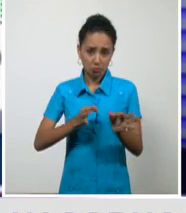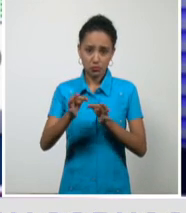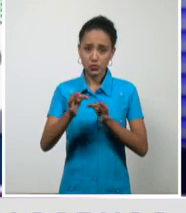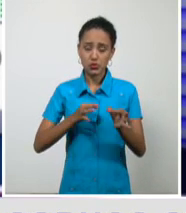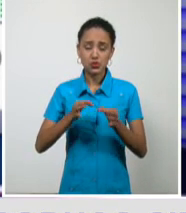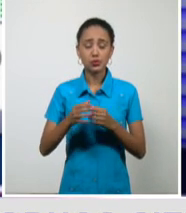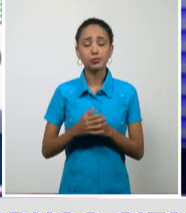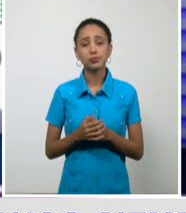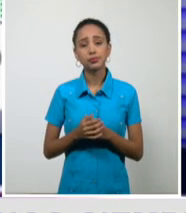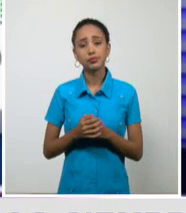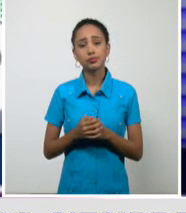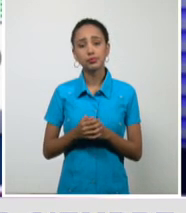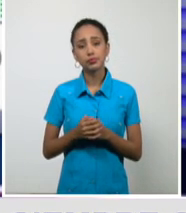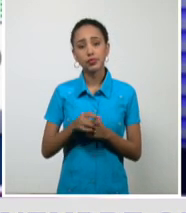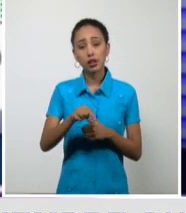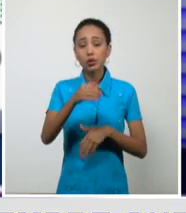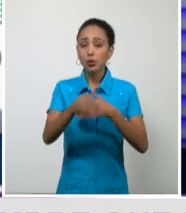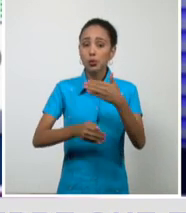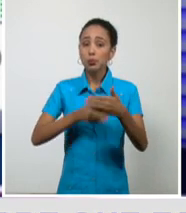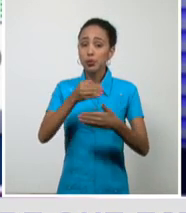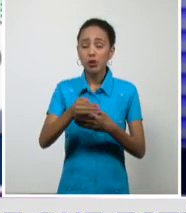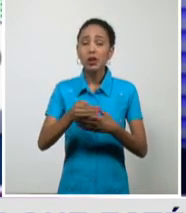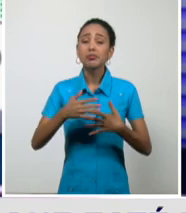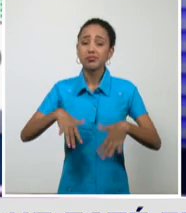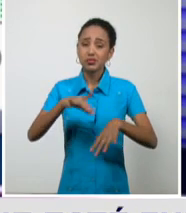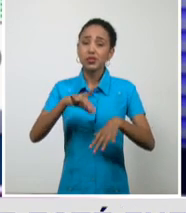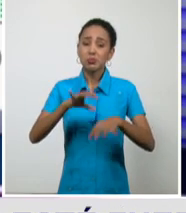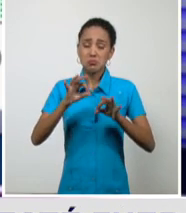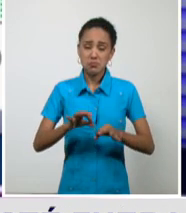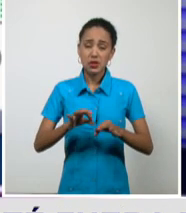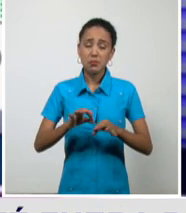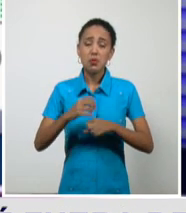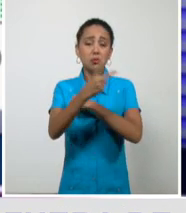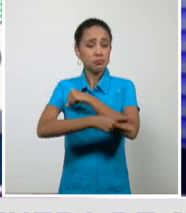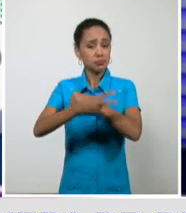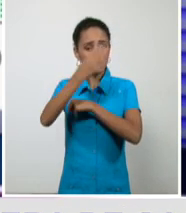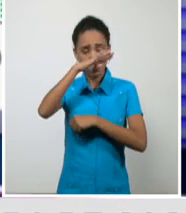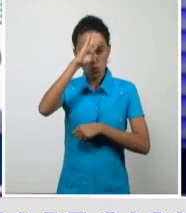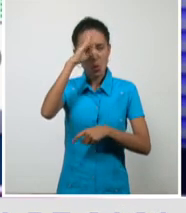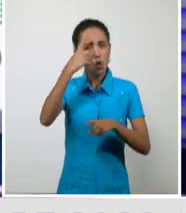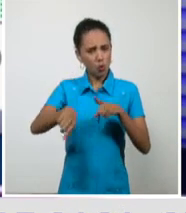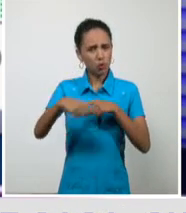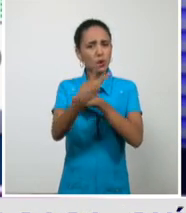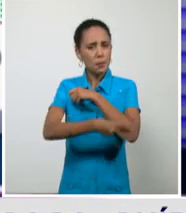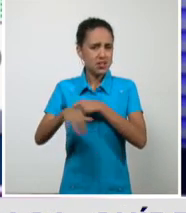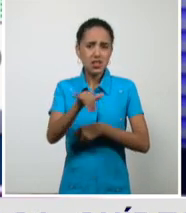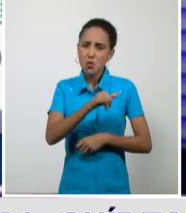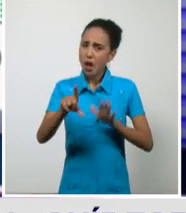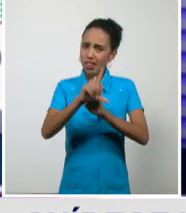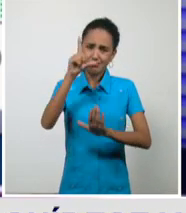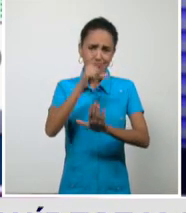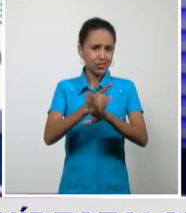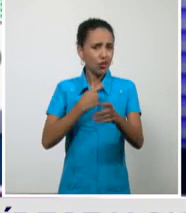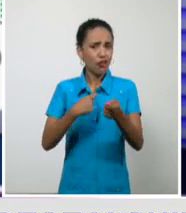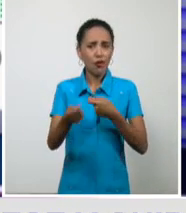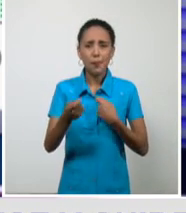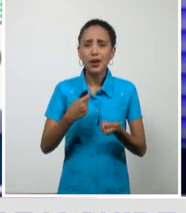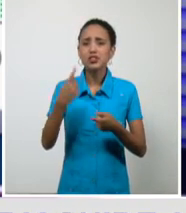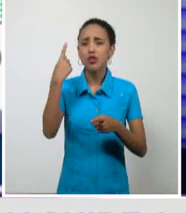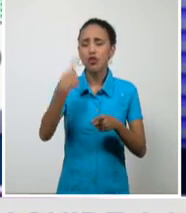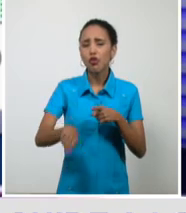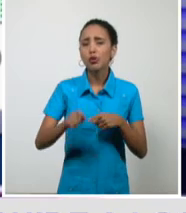Este es un problema que confronta el país, igual que otros países del mundo. Hay un determinado comercio ilícito de especies de la flora y la